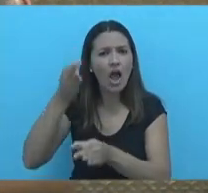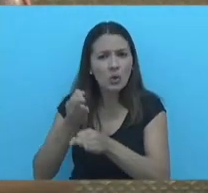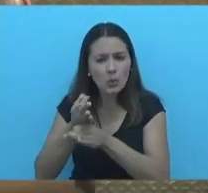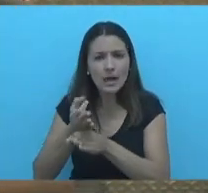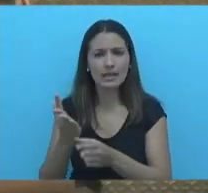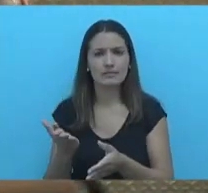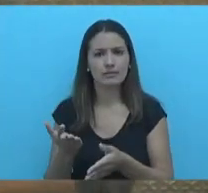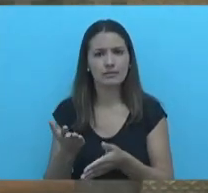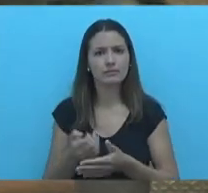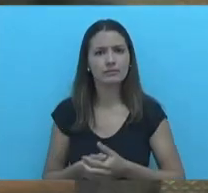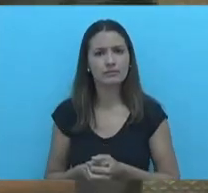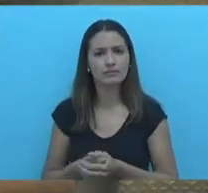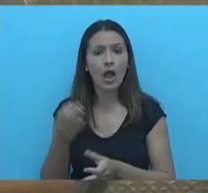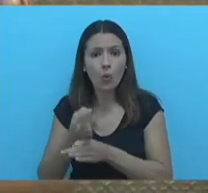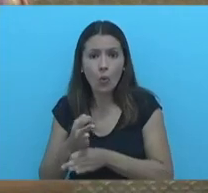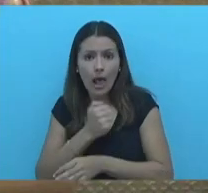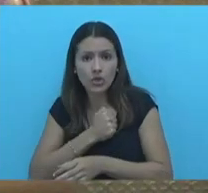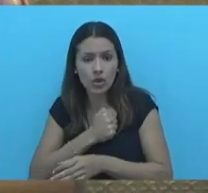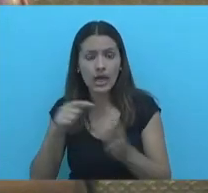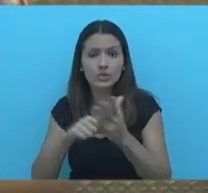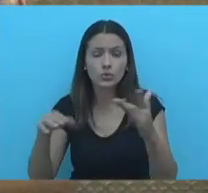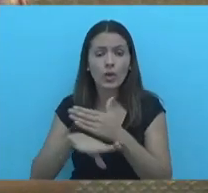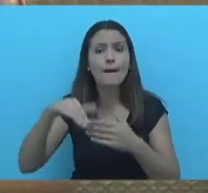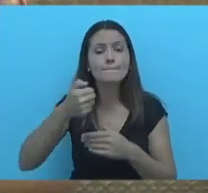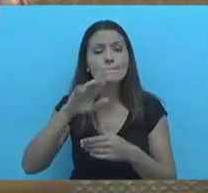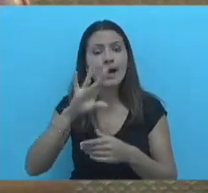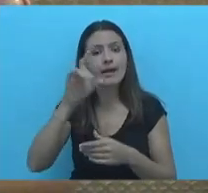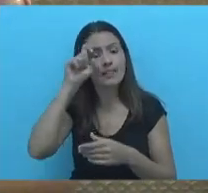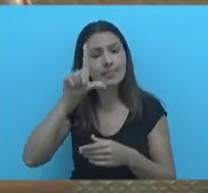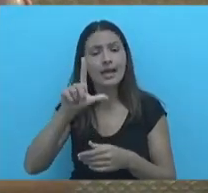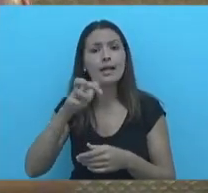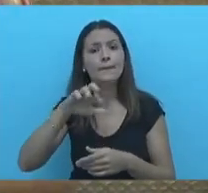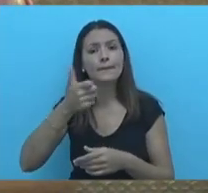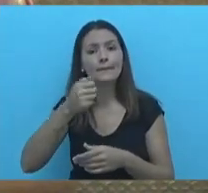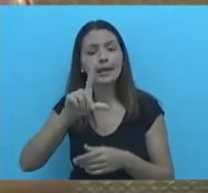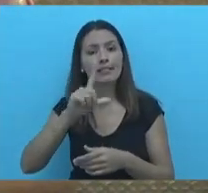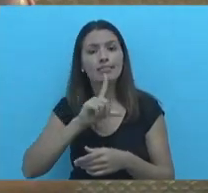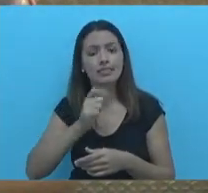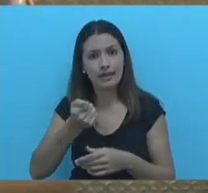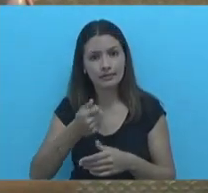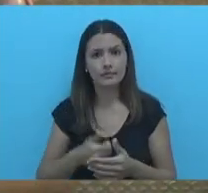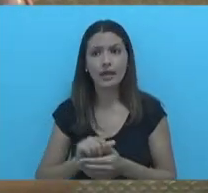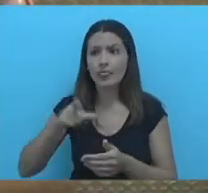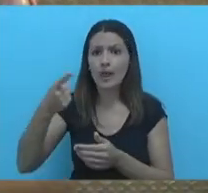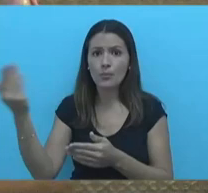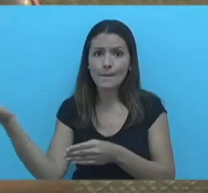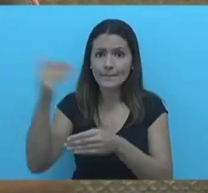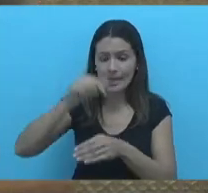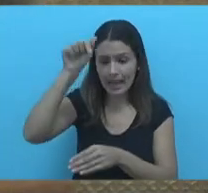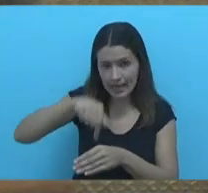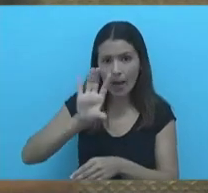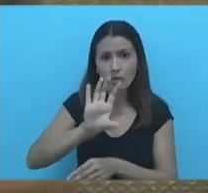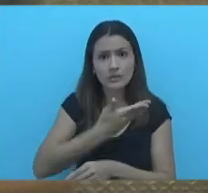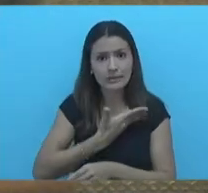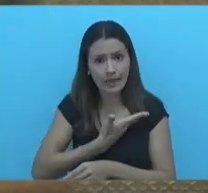esas escuelas católicas del Mar del Plata. Después asume aquí en Santa Fe en reemplazo de Storni, casi la misma